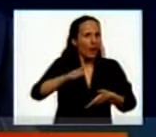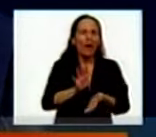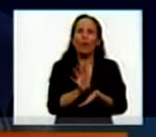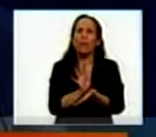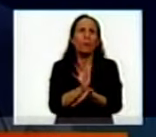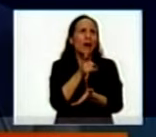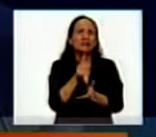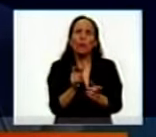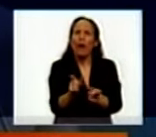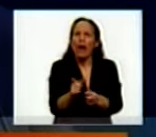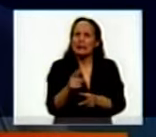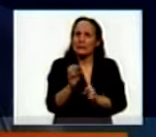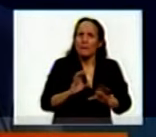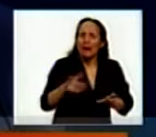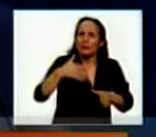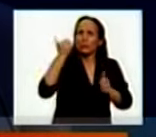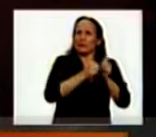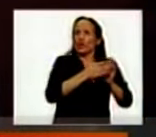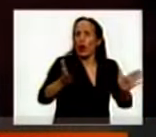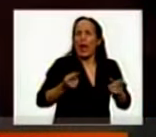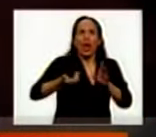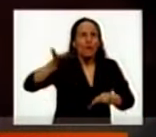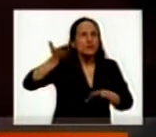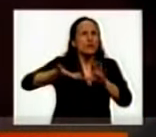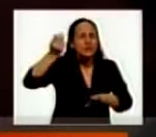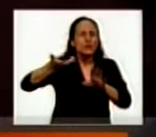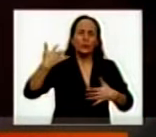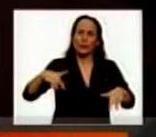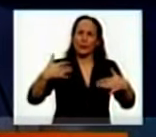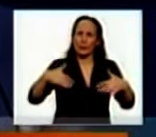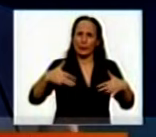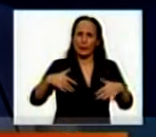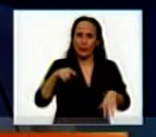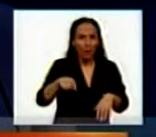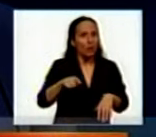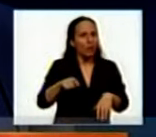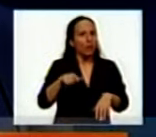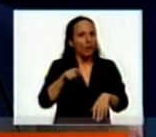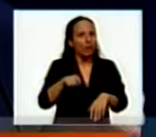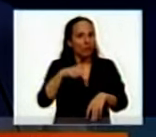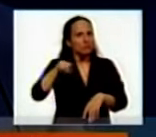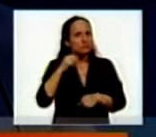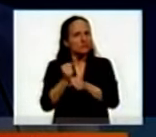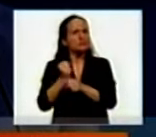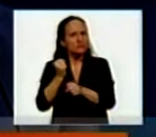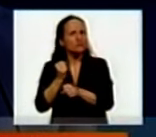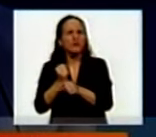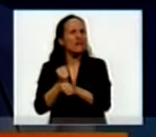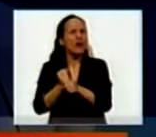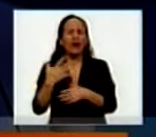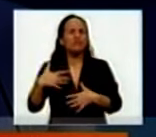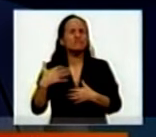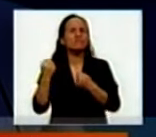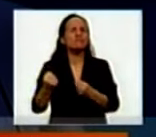nos ha golpeado tantas veces en la historia, y que también estamos trabajando denodadamente para volver a